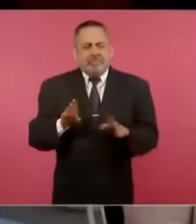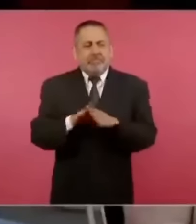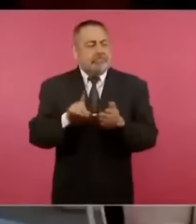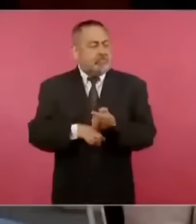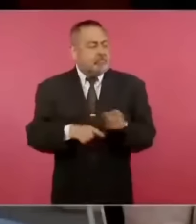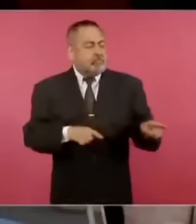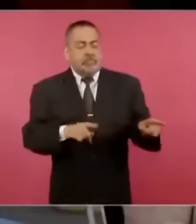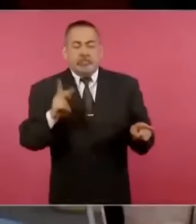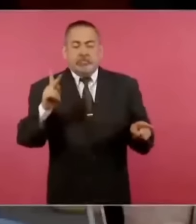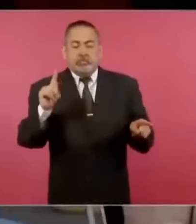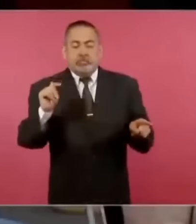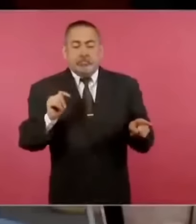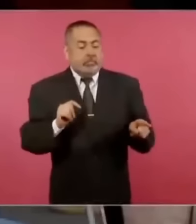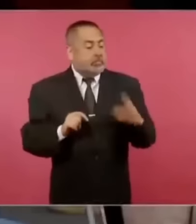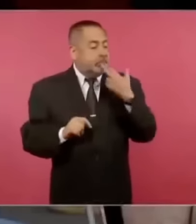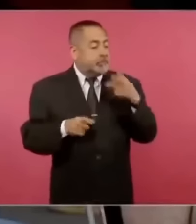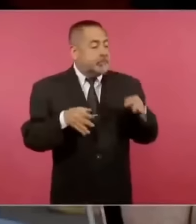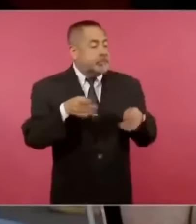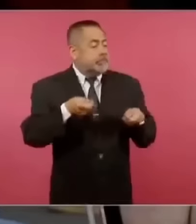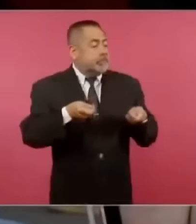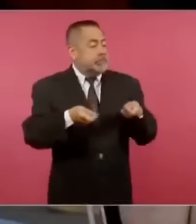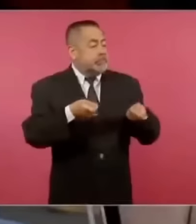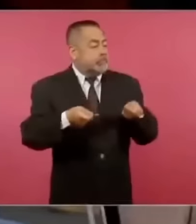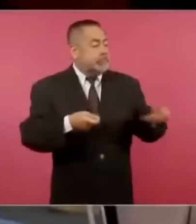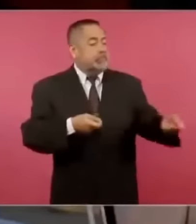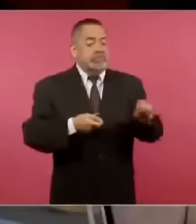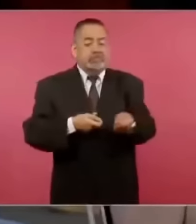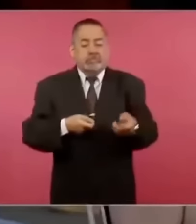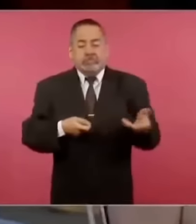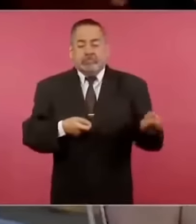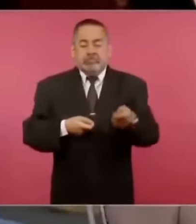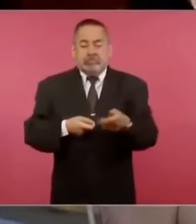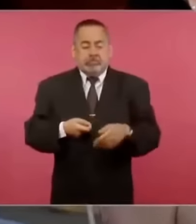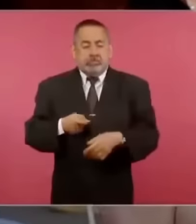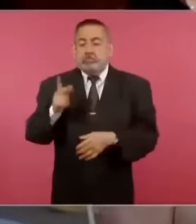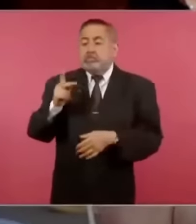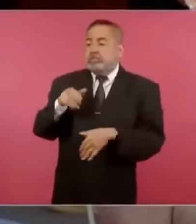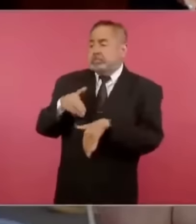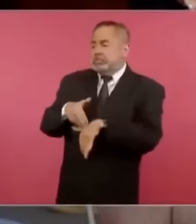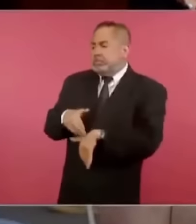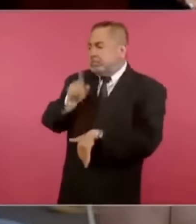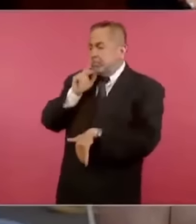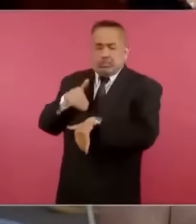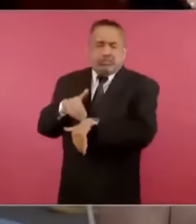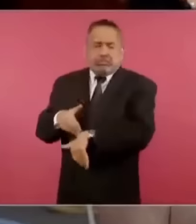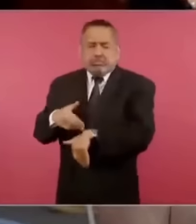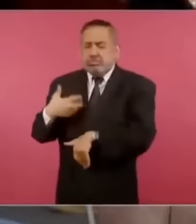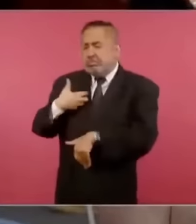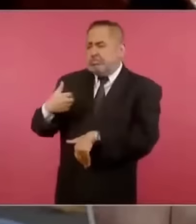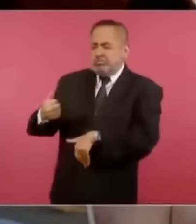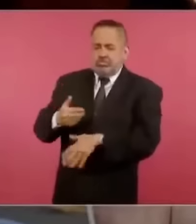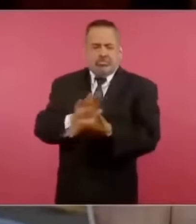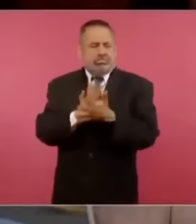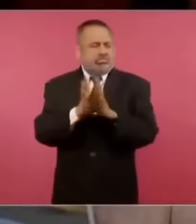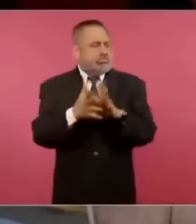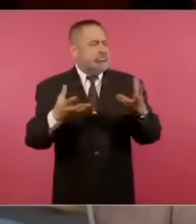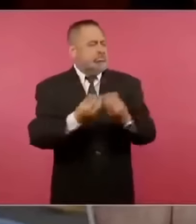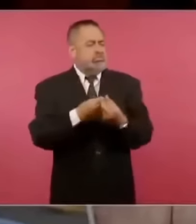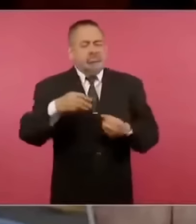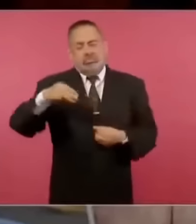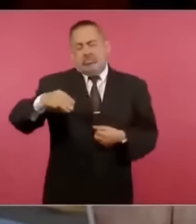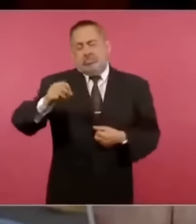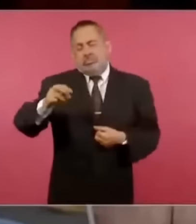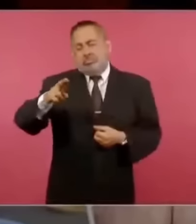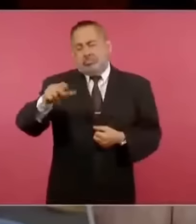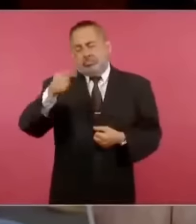PT para este tipo de cosas? Y bueno, se presta más bien el PT a ser comparsa de Morena para